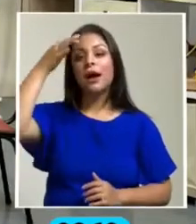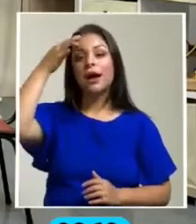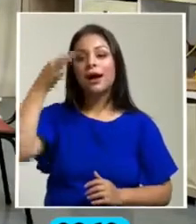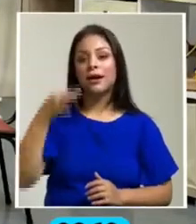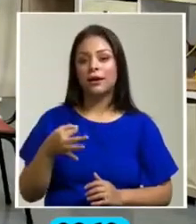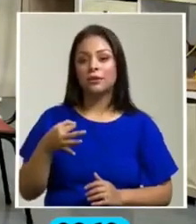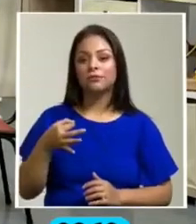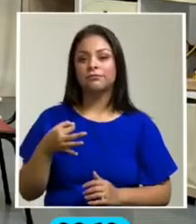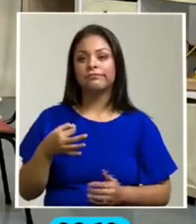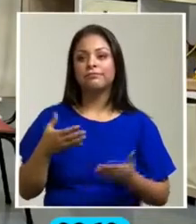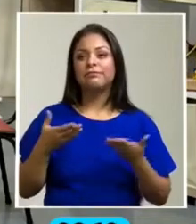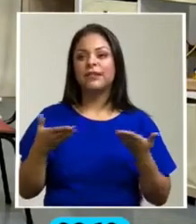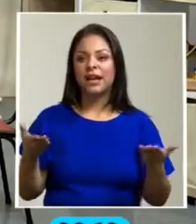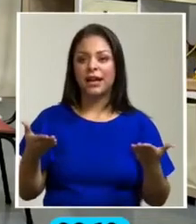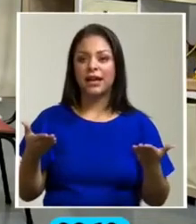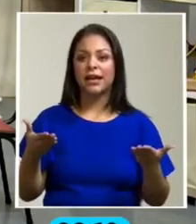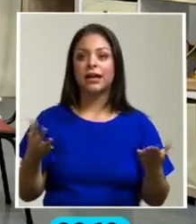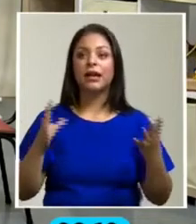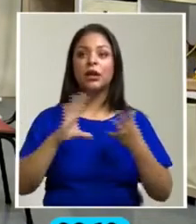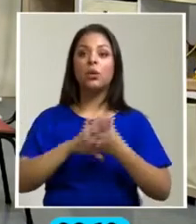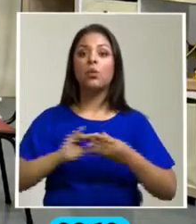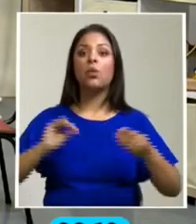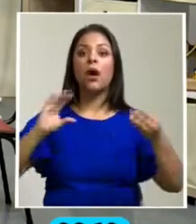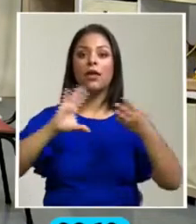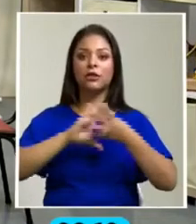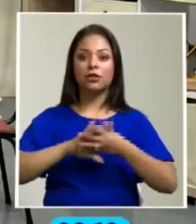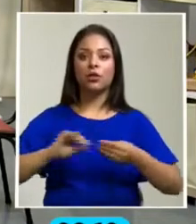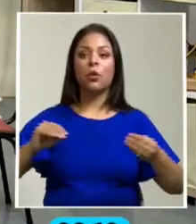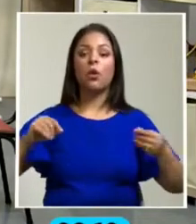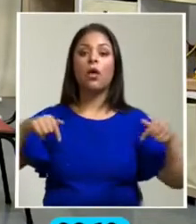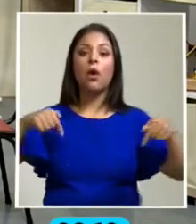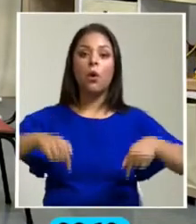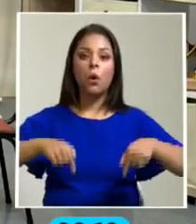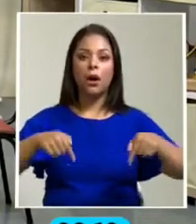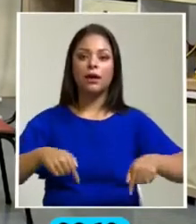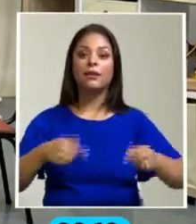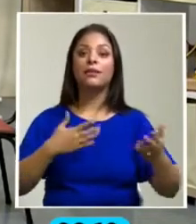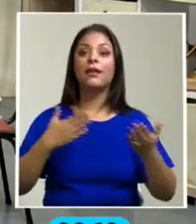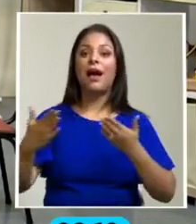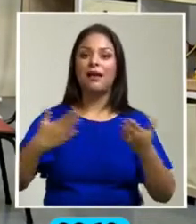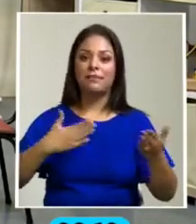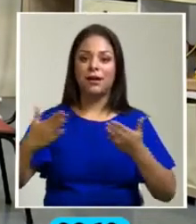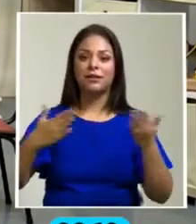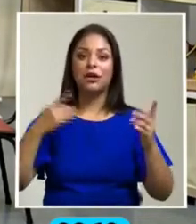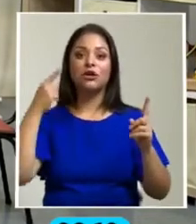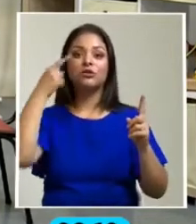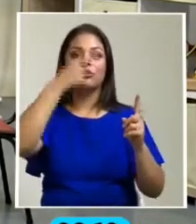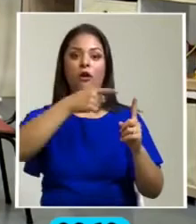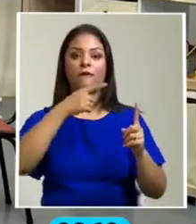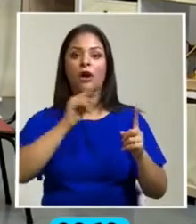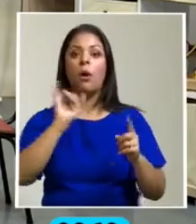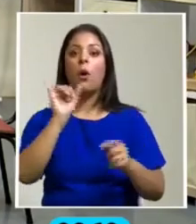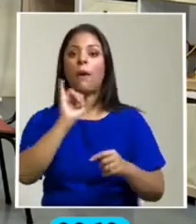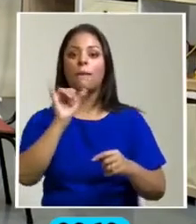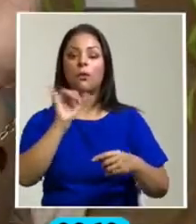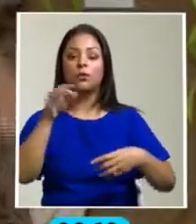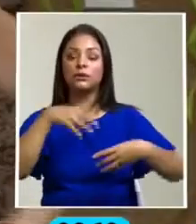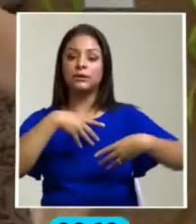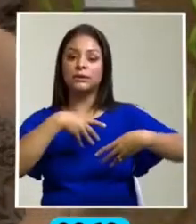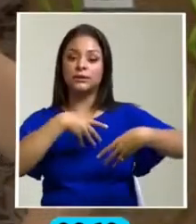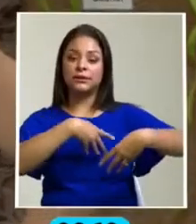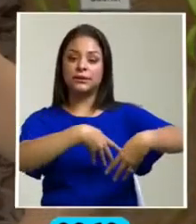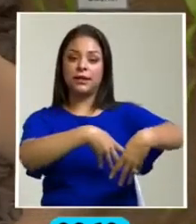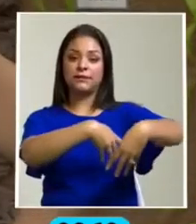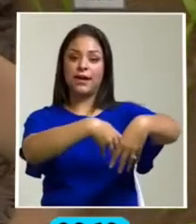ser que el cuento que tenemos hoy probablemente, niños y niñas, tenga que ver con un desfile! ¿Qué les parece? ¿Qué creen